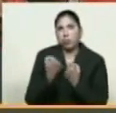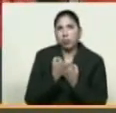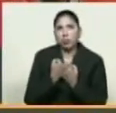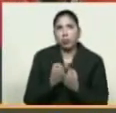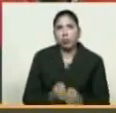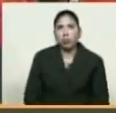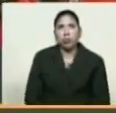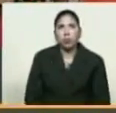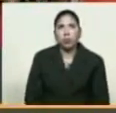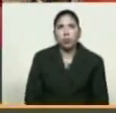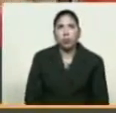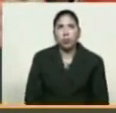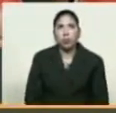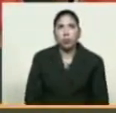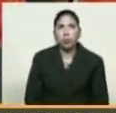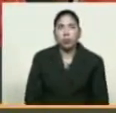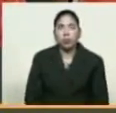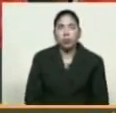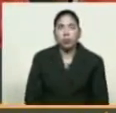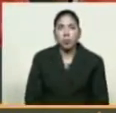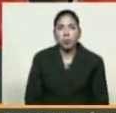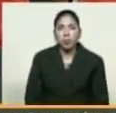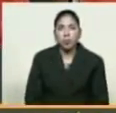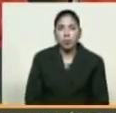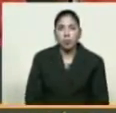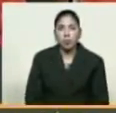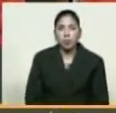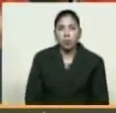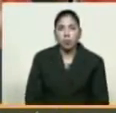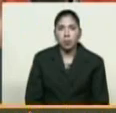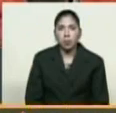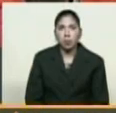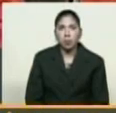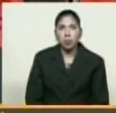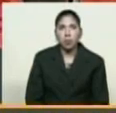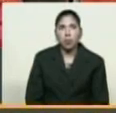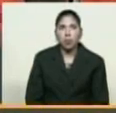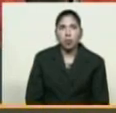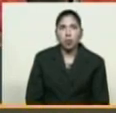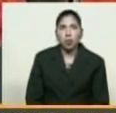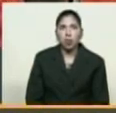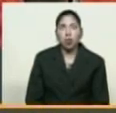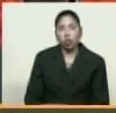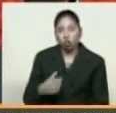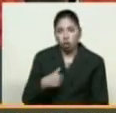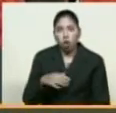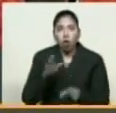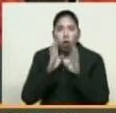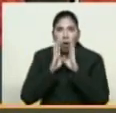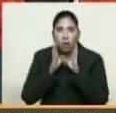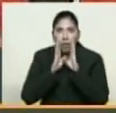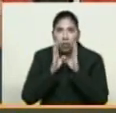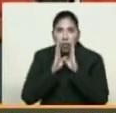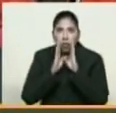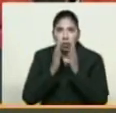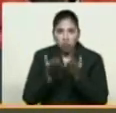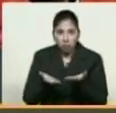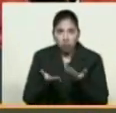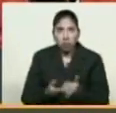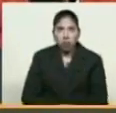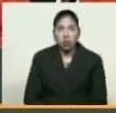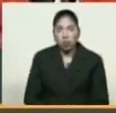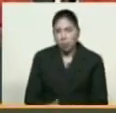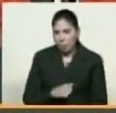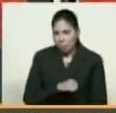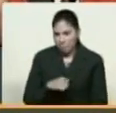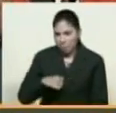vertientes, a sumar, así como suma el Partido Comunista, como suma el PPT. Yo te voy a poder confesar, en lo